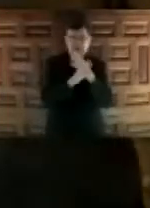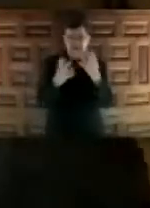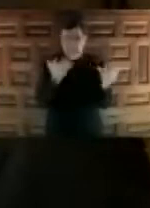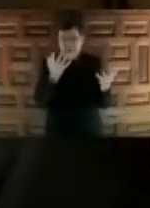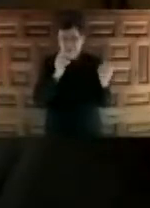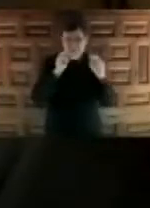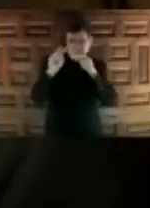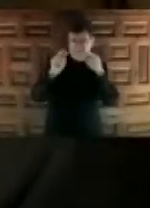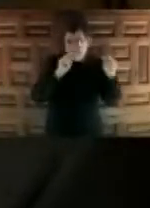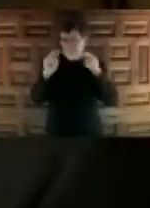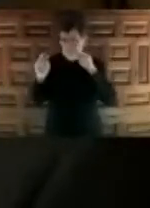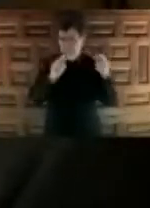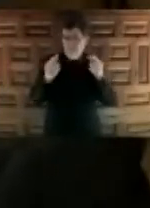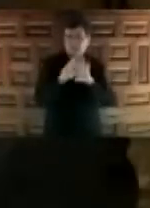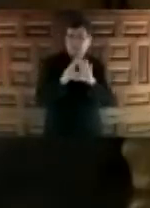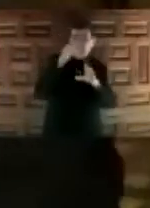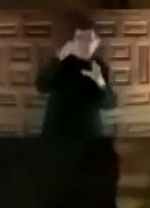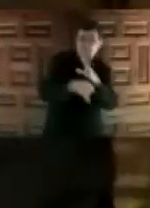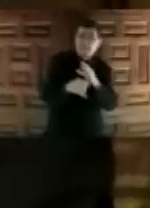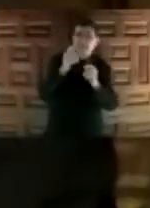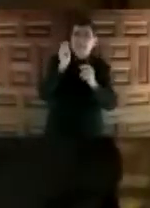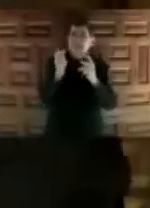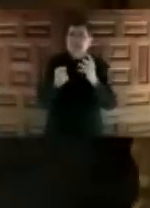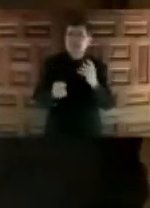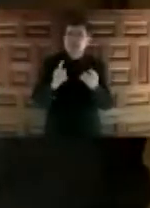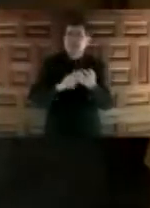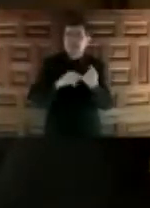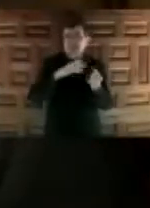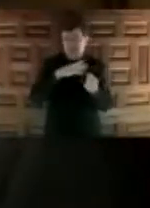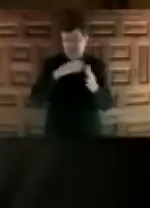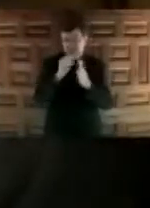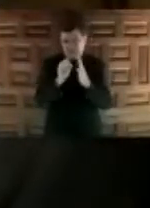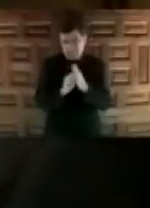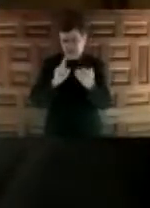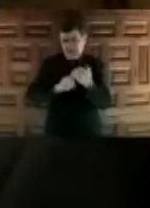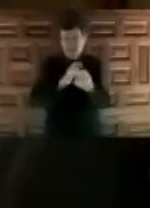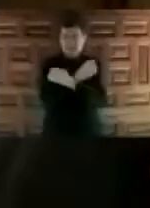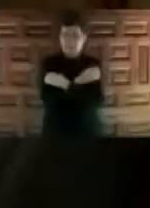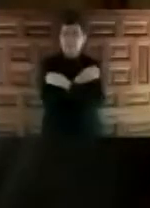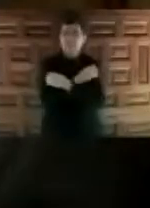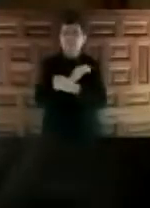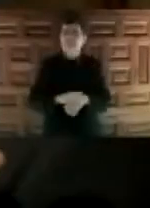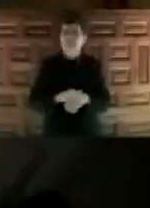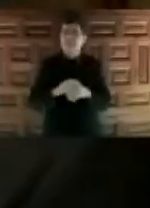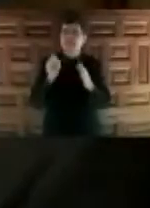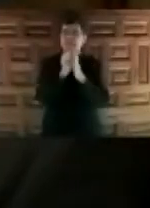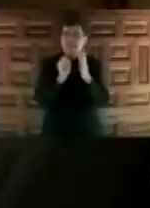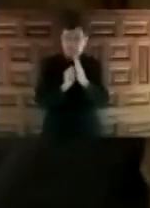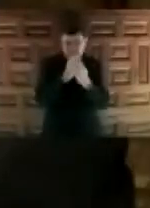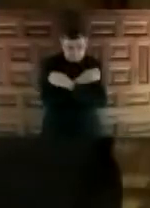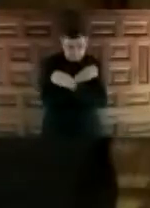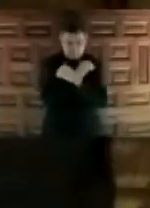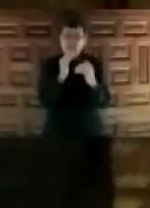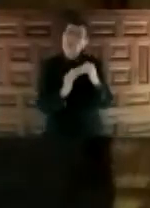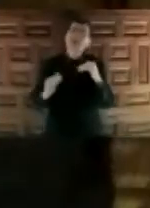permite observar las profundas brechas que existen en todo nuestro sistema educativo, en el subsistema de